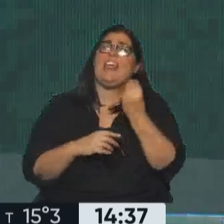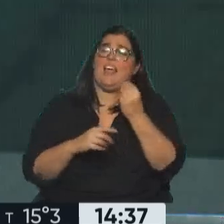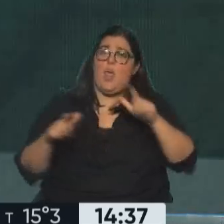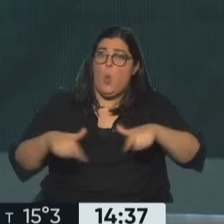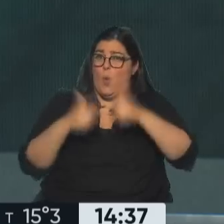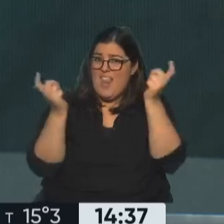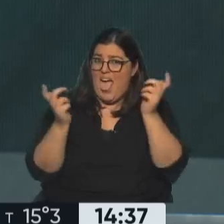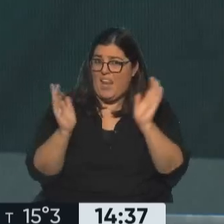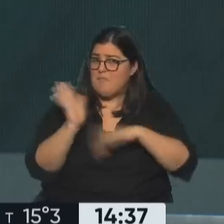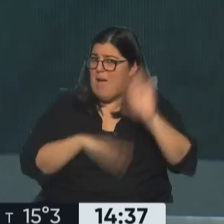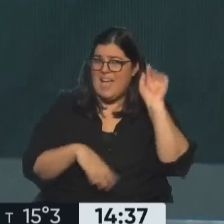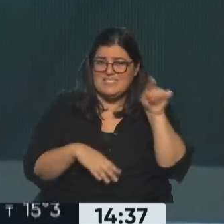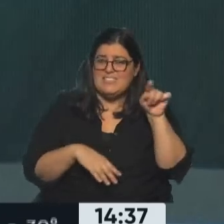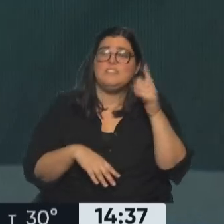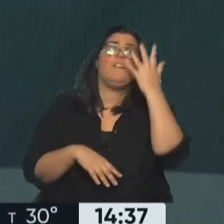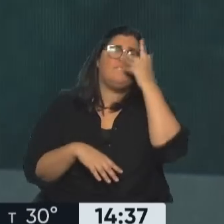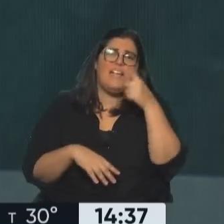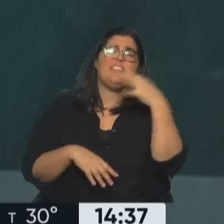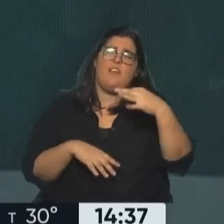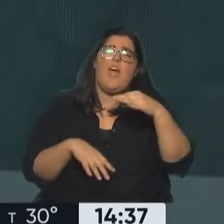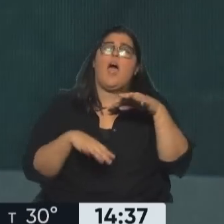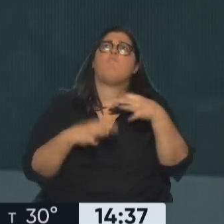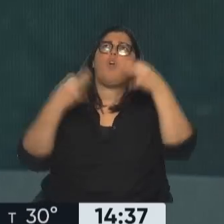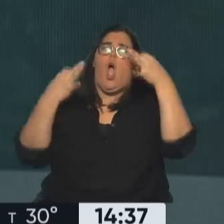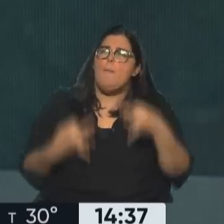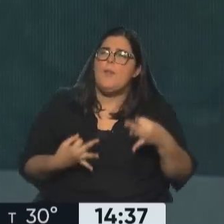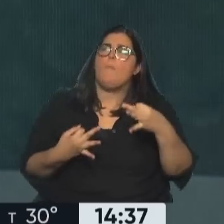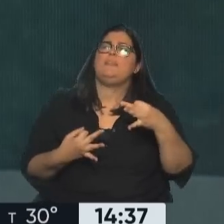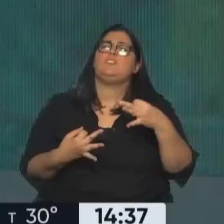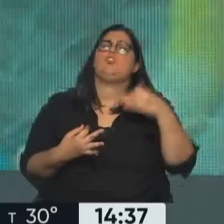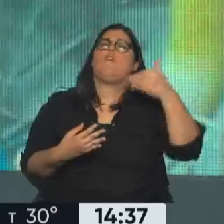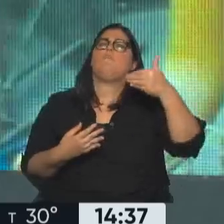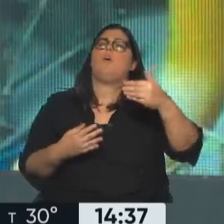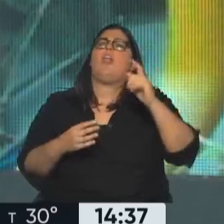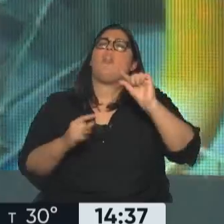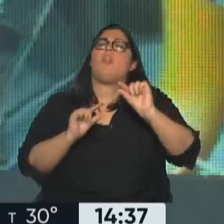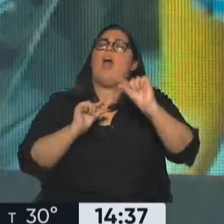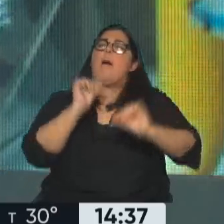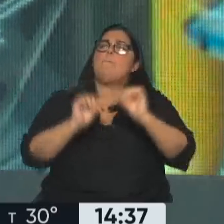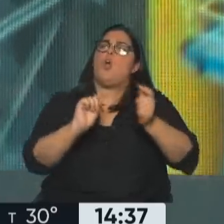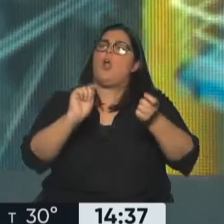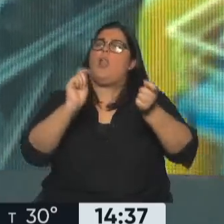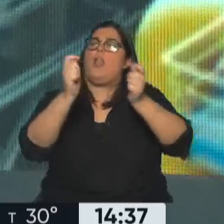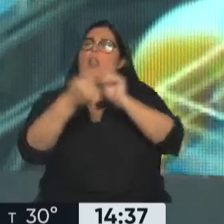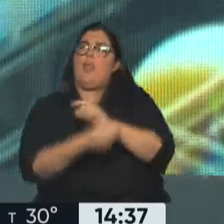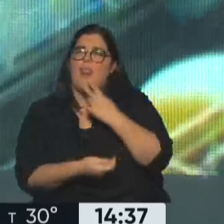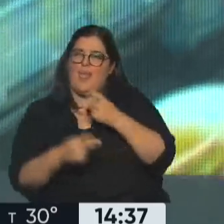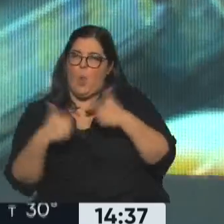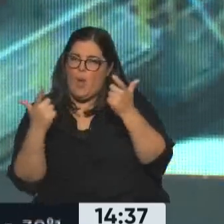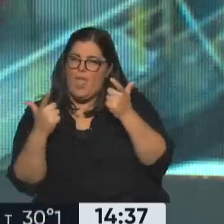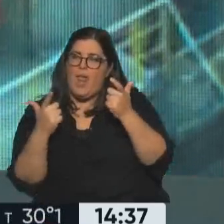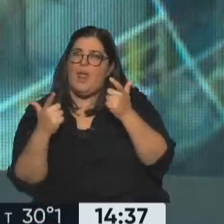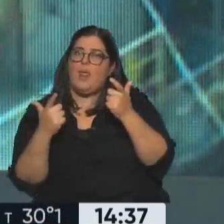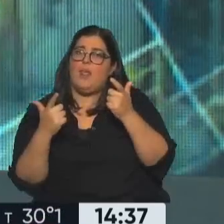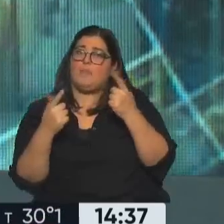nuclear. Si bien Francia estaba comprometida a largo plazo a ir saliendo de esa energía, no hizo lo que hizo Alemania. Alemania sí